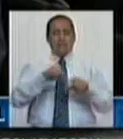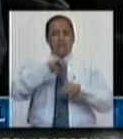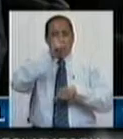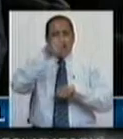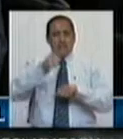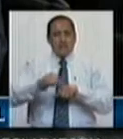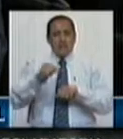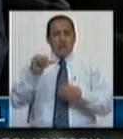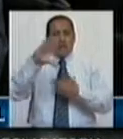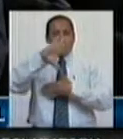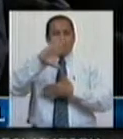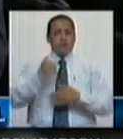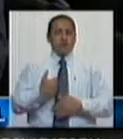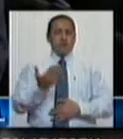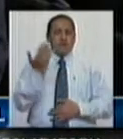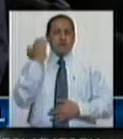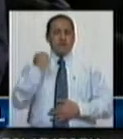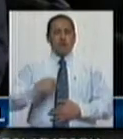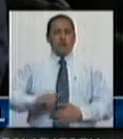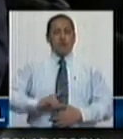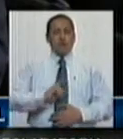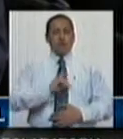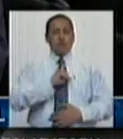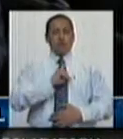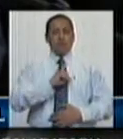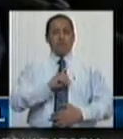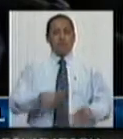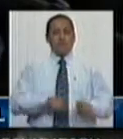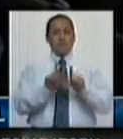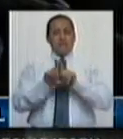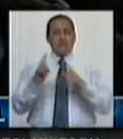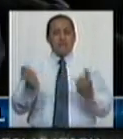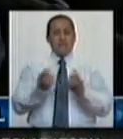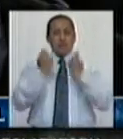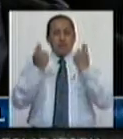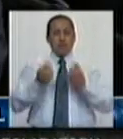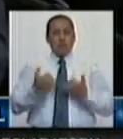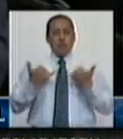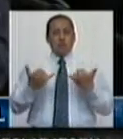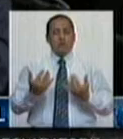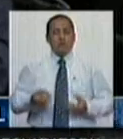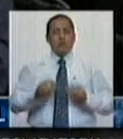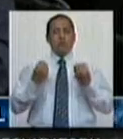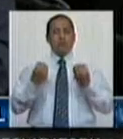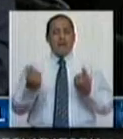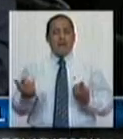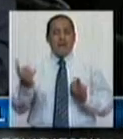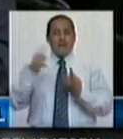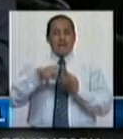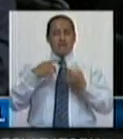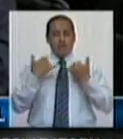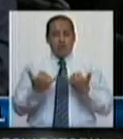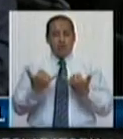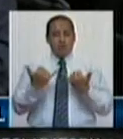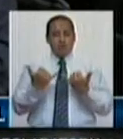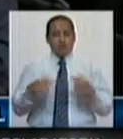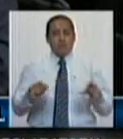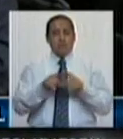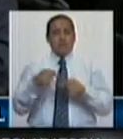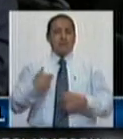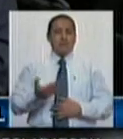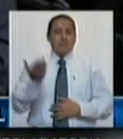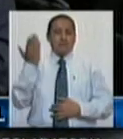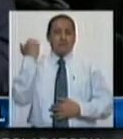ese es nuestro pasado y por eso estamos orgullosos de celebrarlo hoy día, porque aún hoy día ese